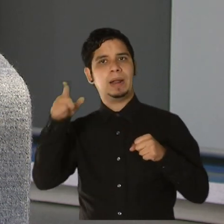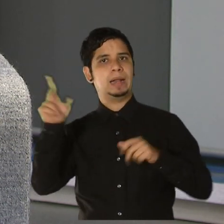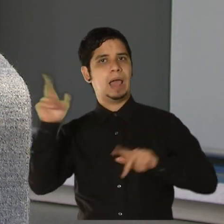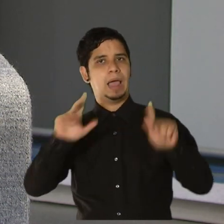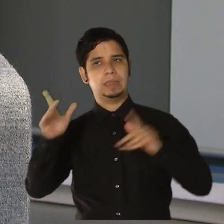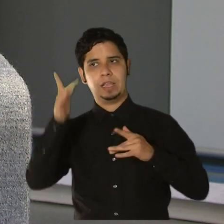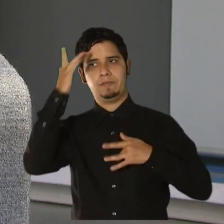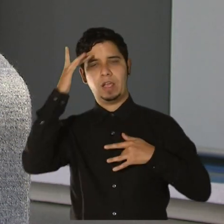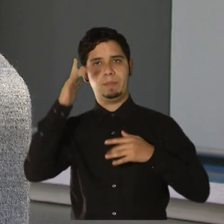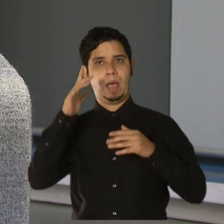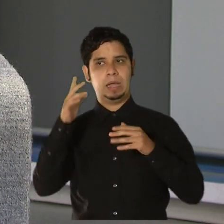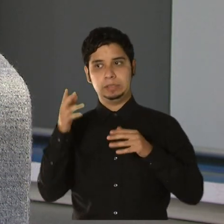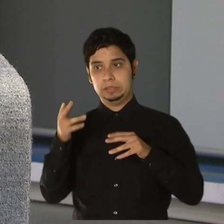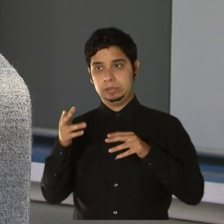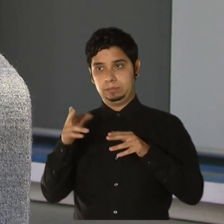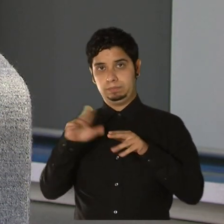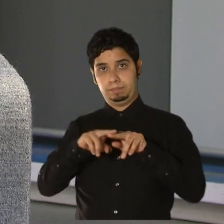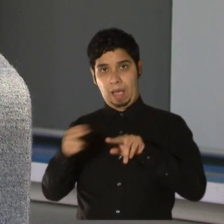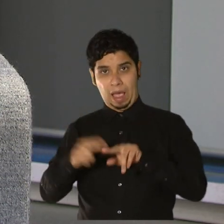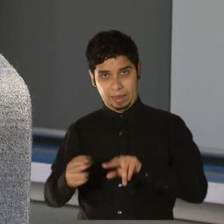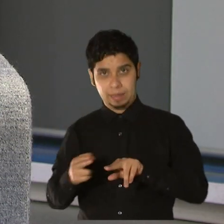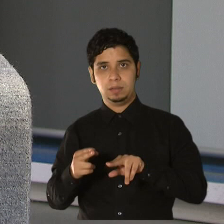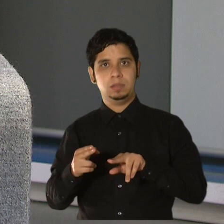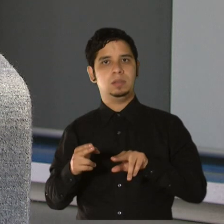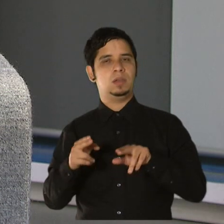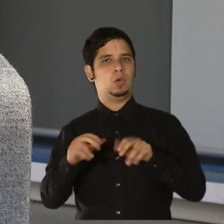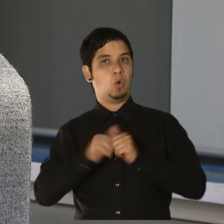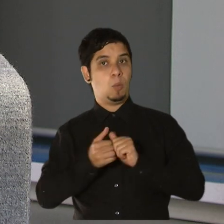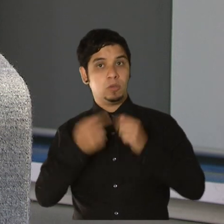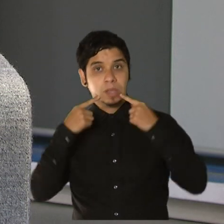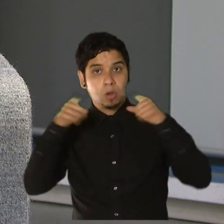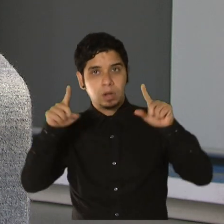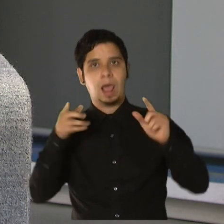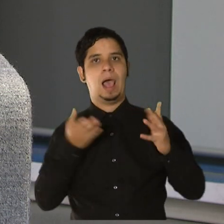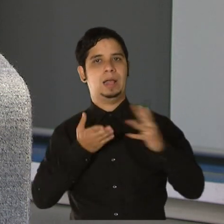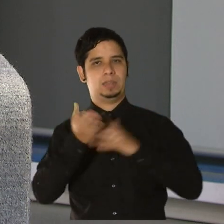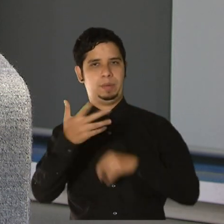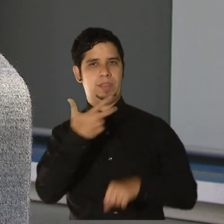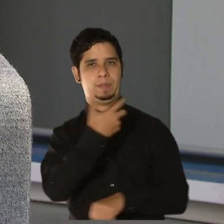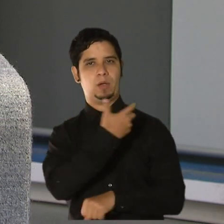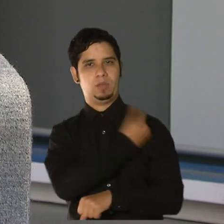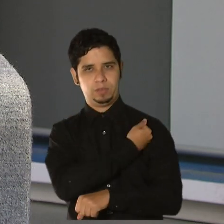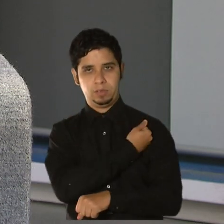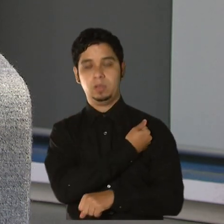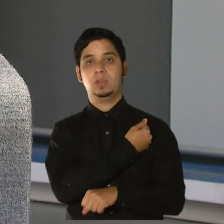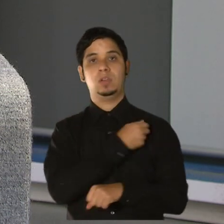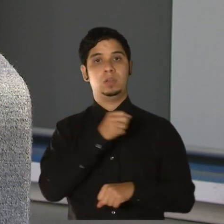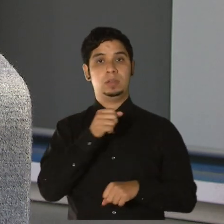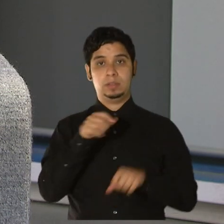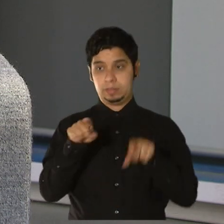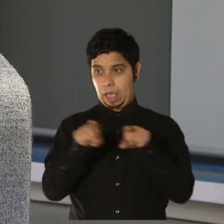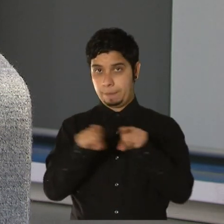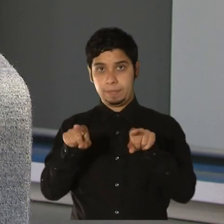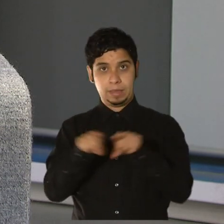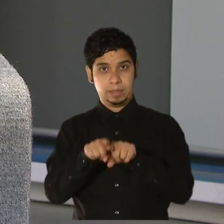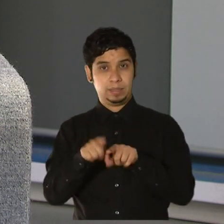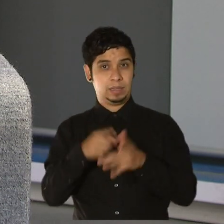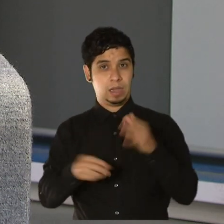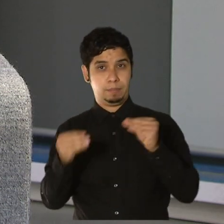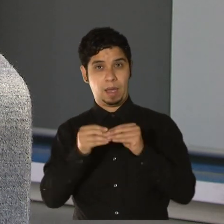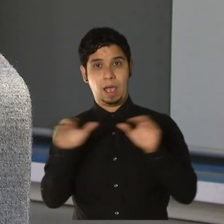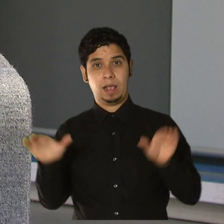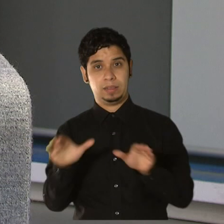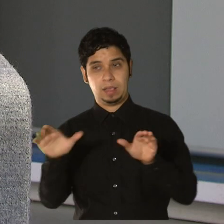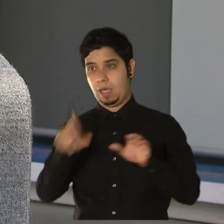infectadas se traduce en la inoculación o vacunación de la población, así como en la realización de pruebas para